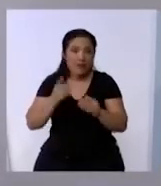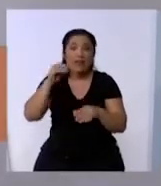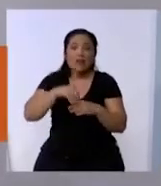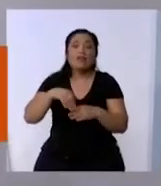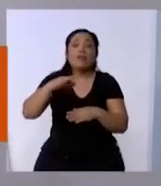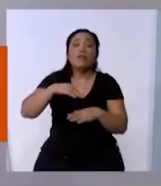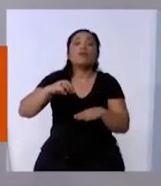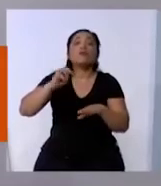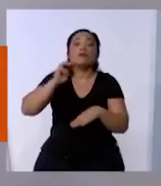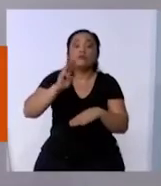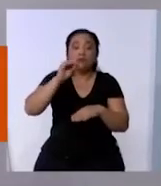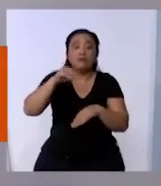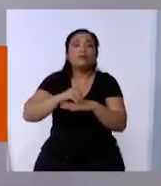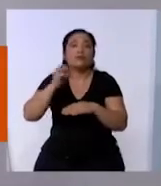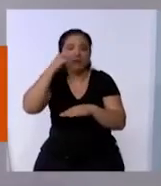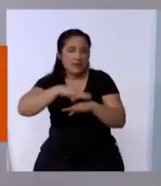en